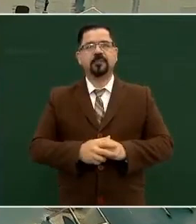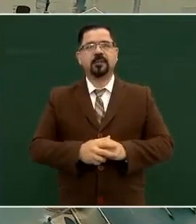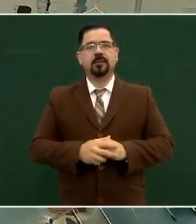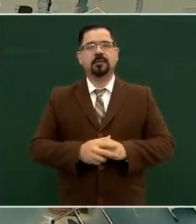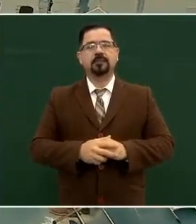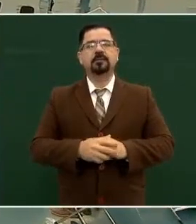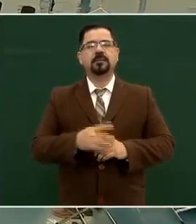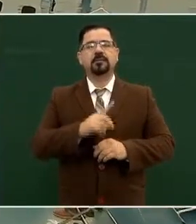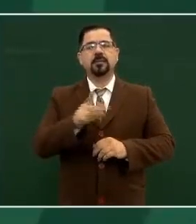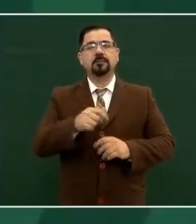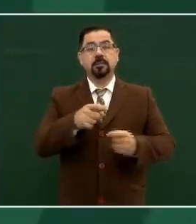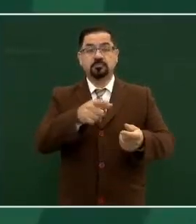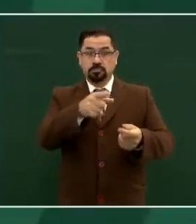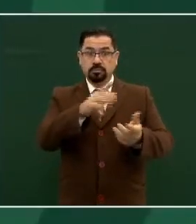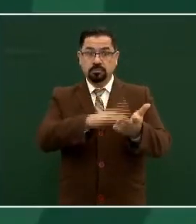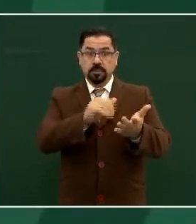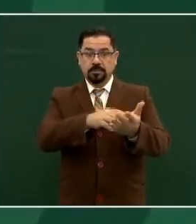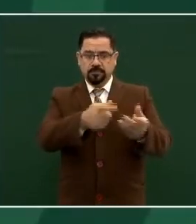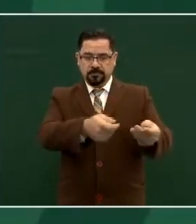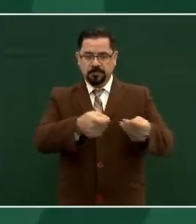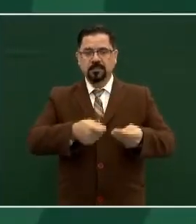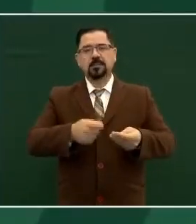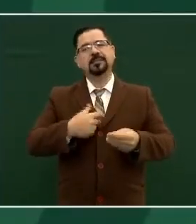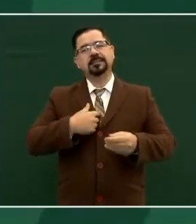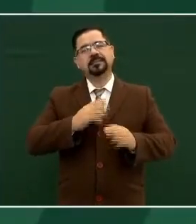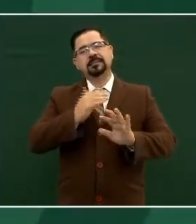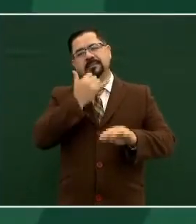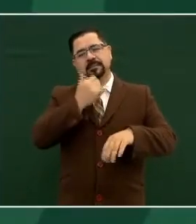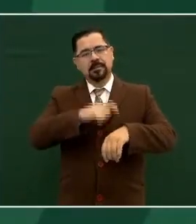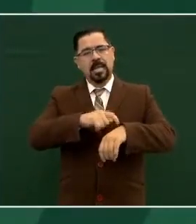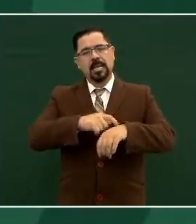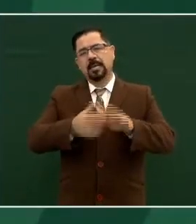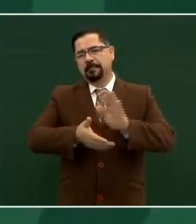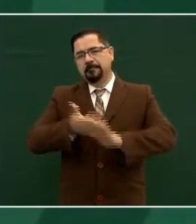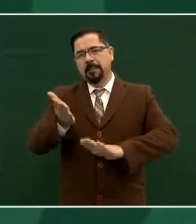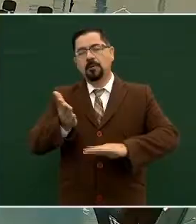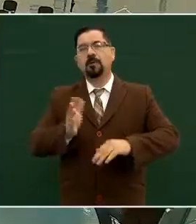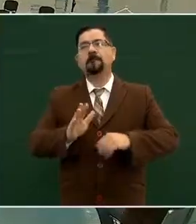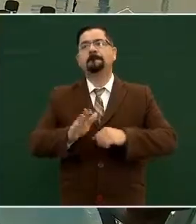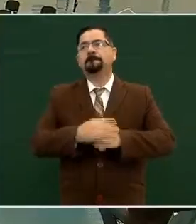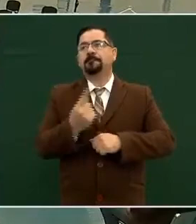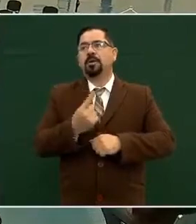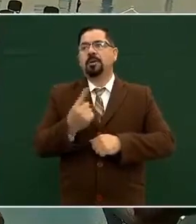y nos entregas los documentos. Ya nos vamos porque